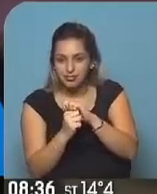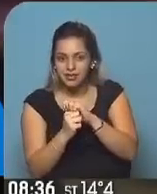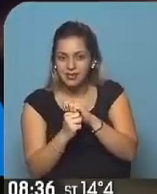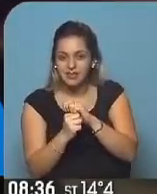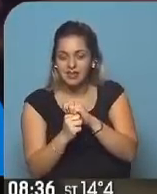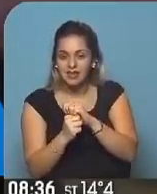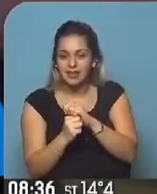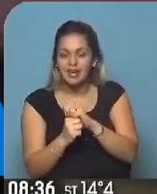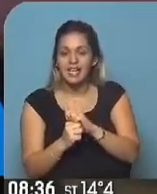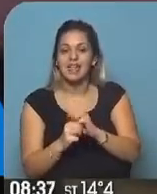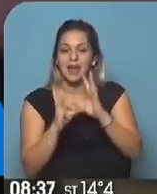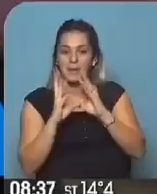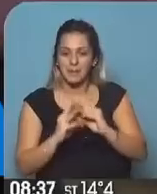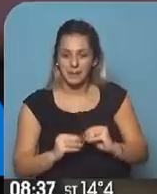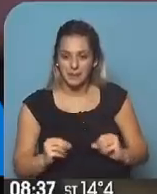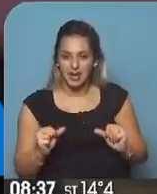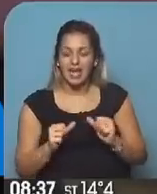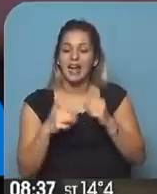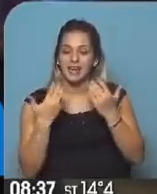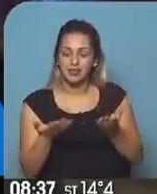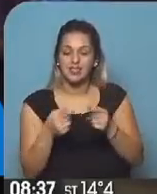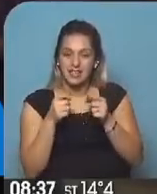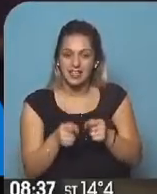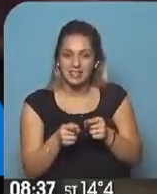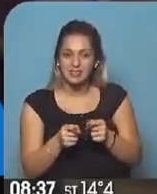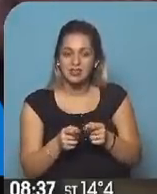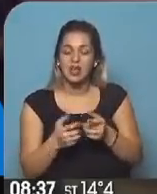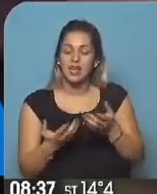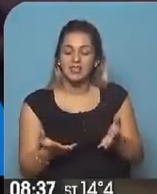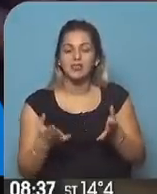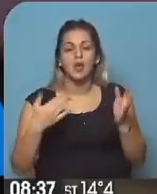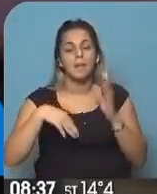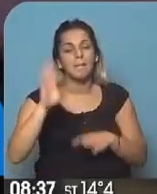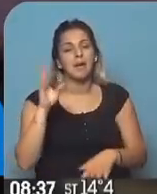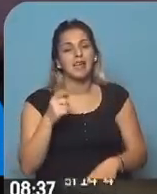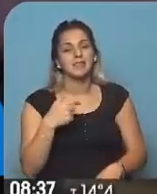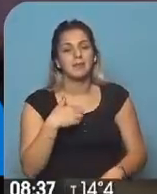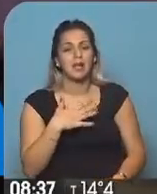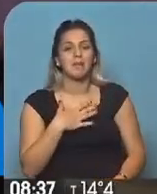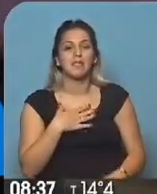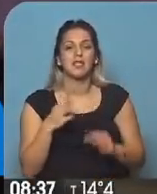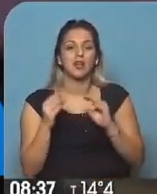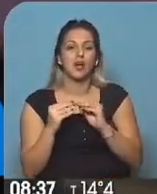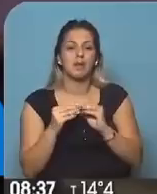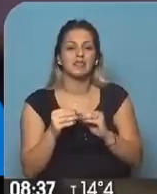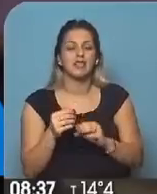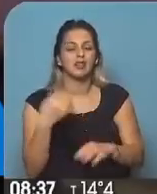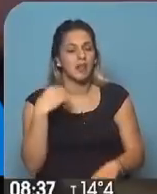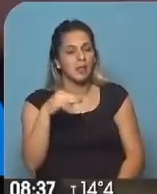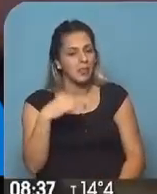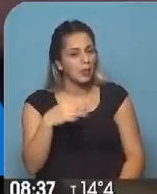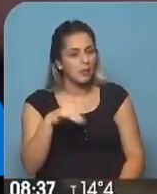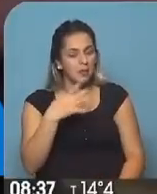ahí empieza a actuar la penicilina. Entonces, Sí. esto más para mis colegas. Tenemos que